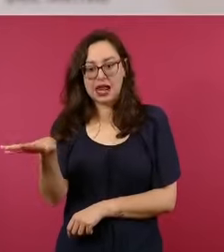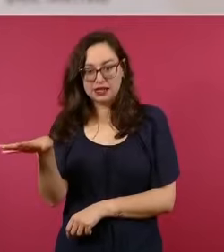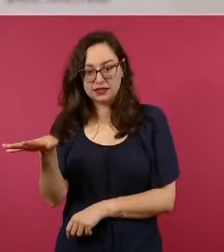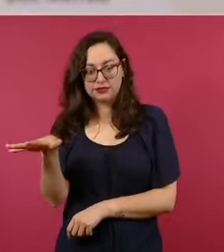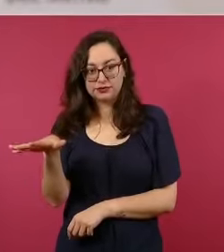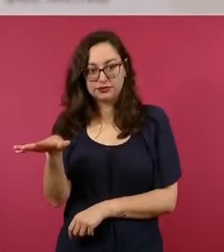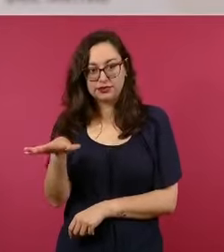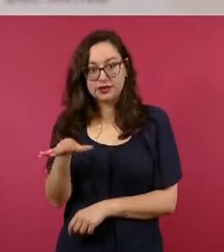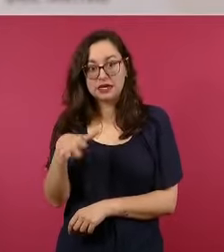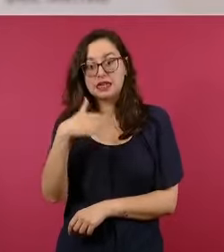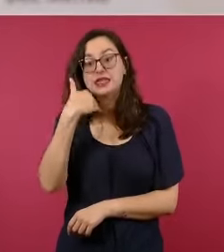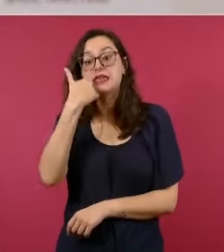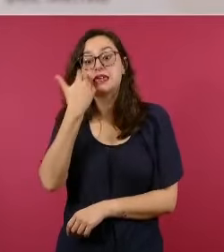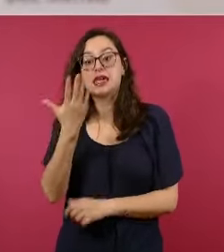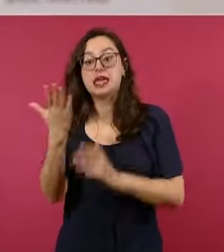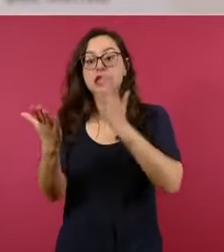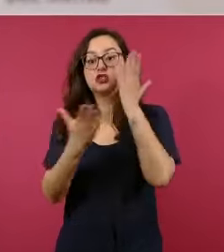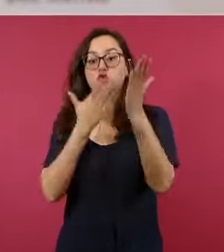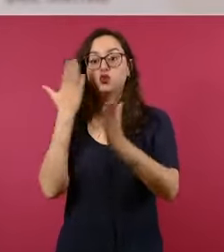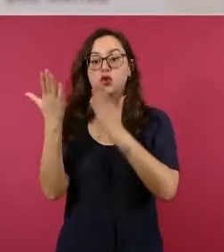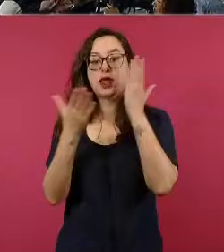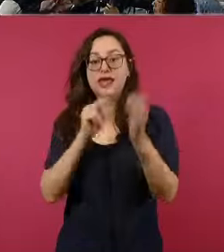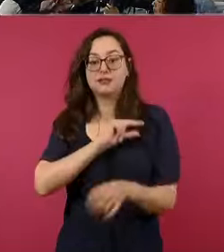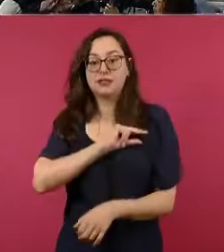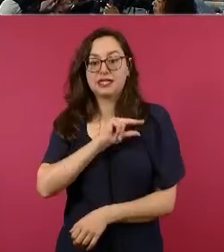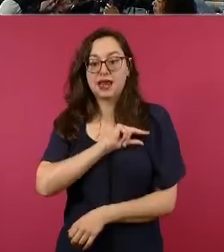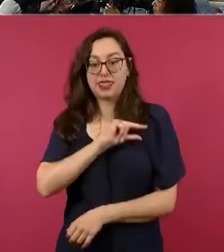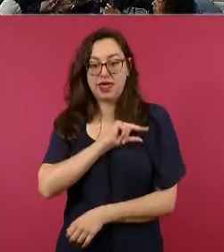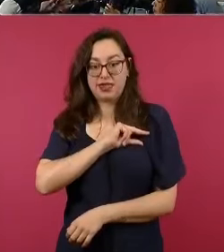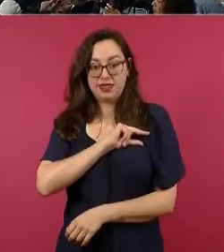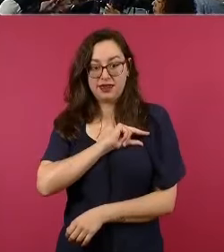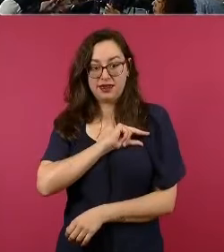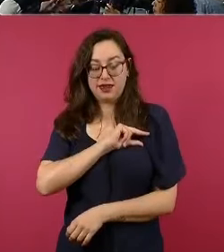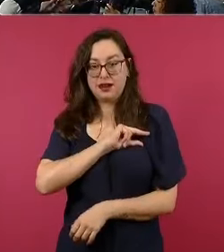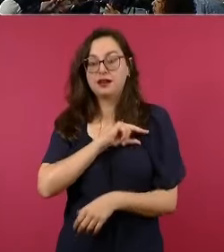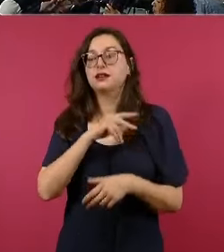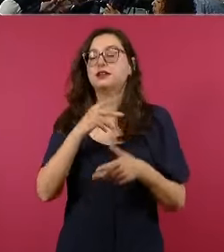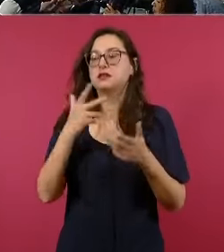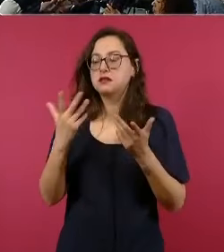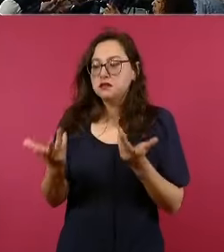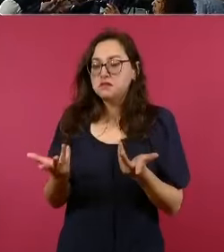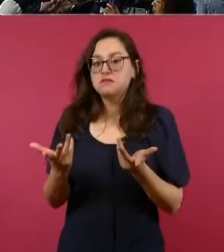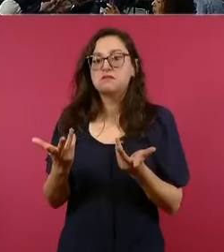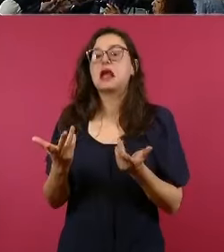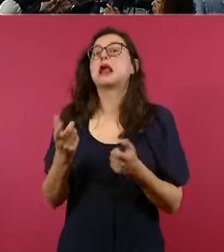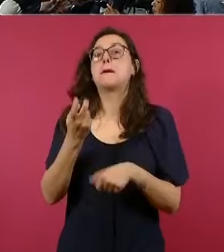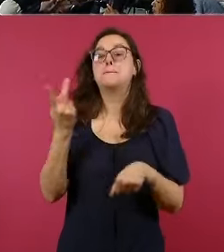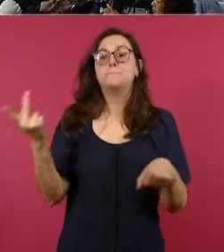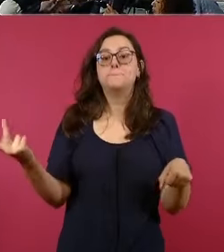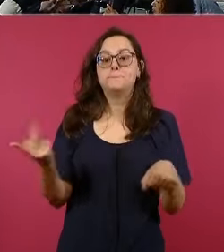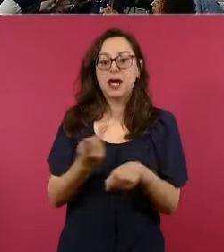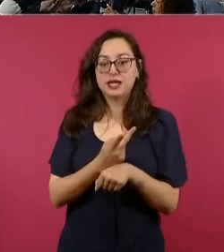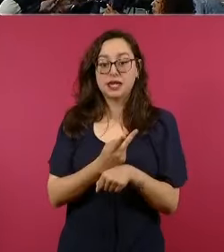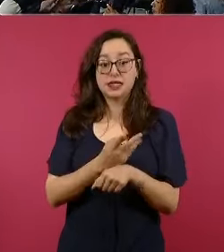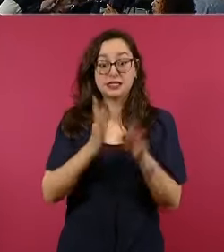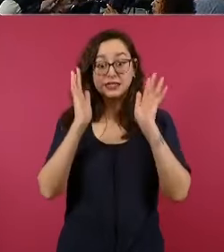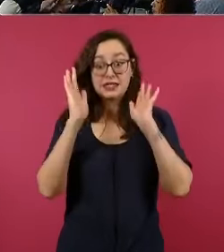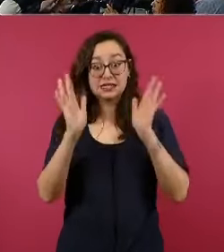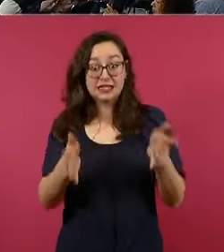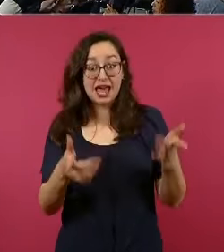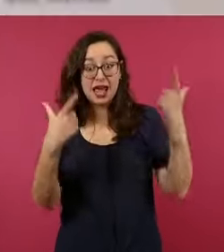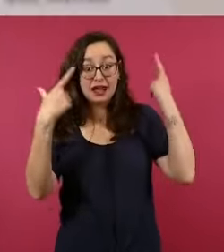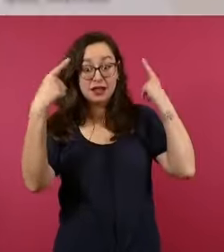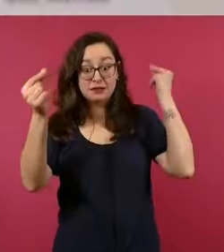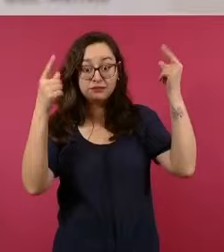institución Busca reclutarlos pero también abrimos la posibilidad que se pudieran contratar ahí médicos especialistas para